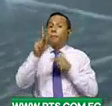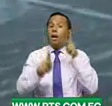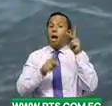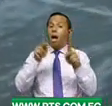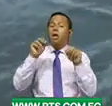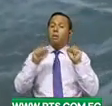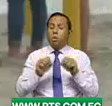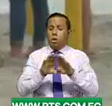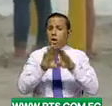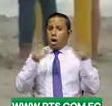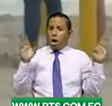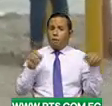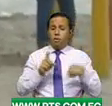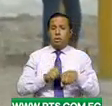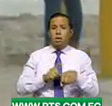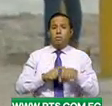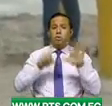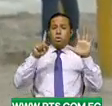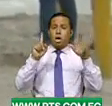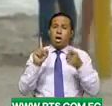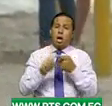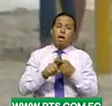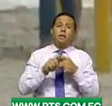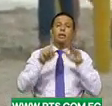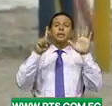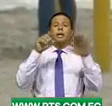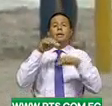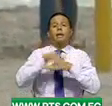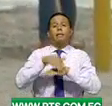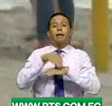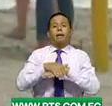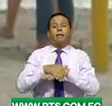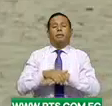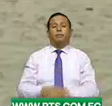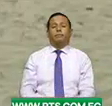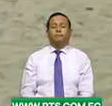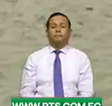6 de la mañana hasta las 18 horas, informó Héctor Romero.